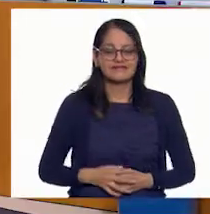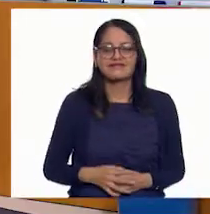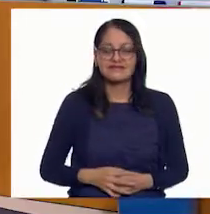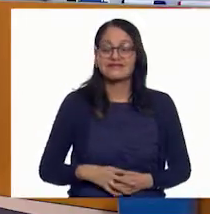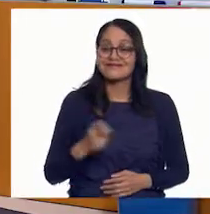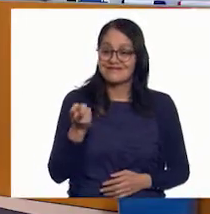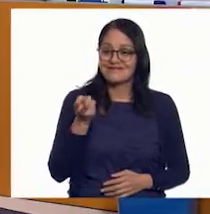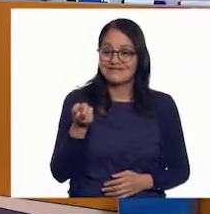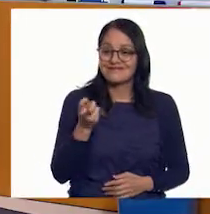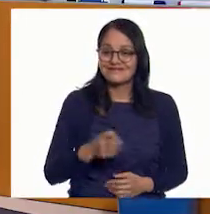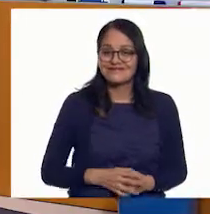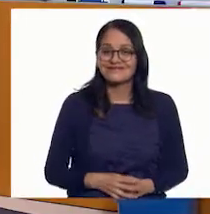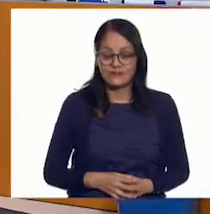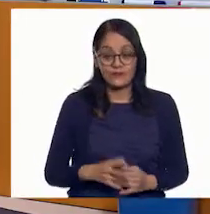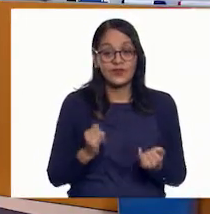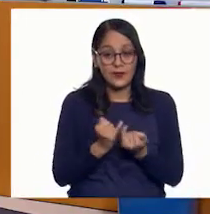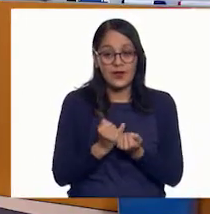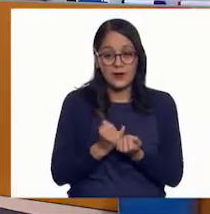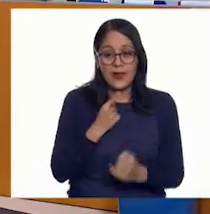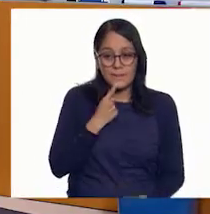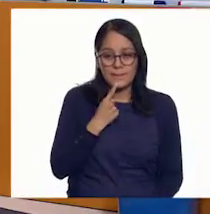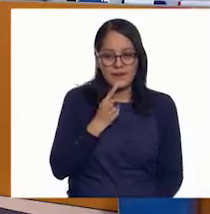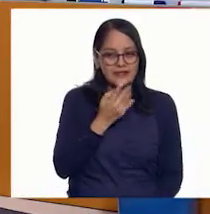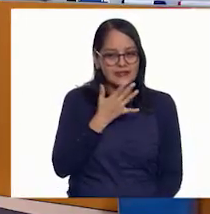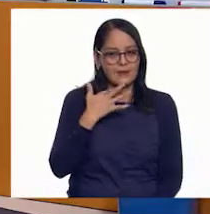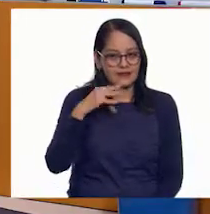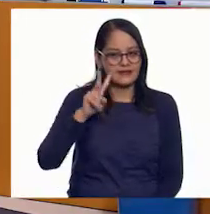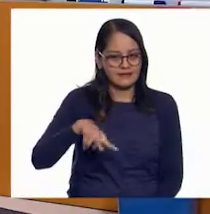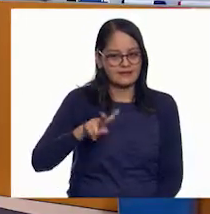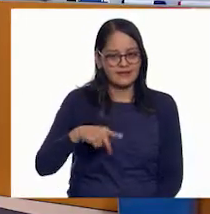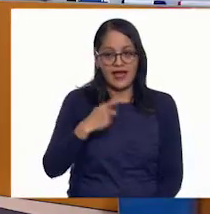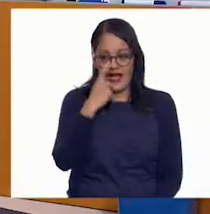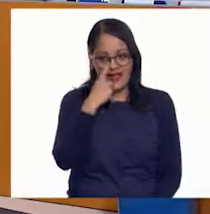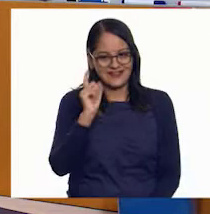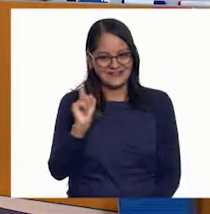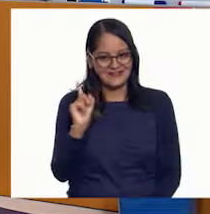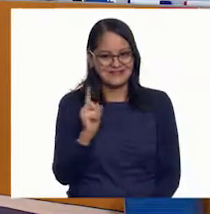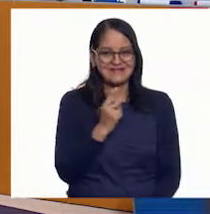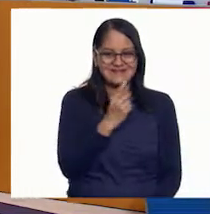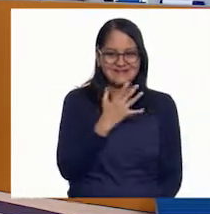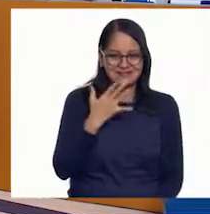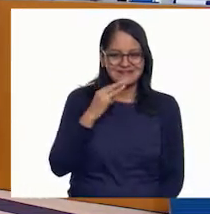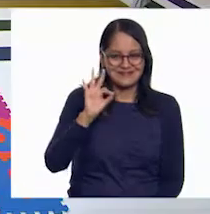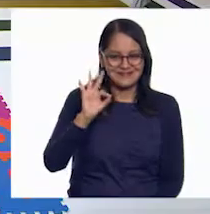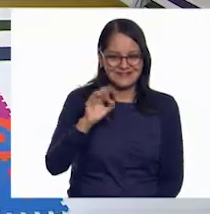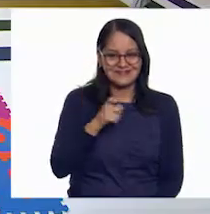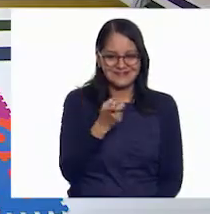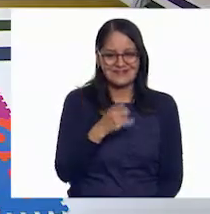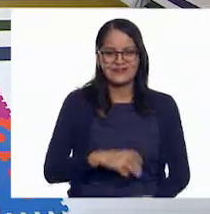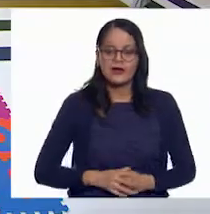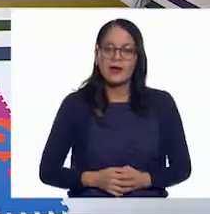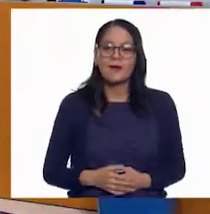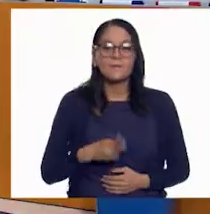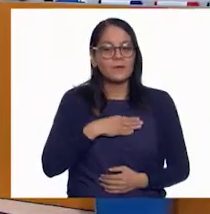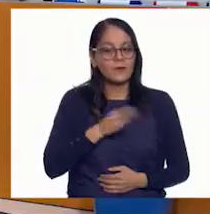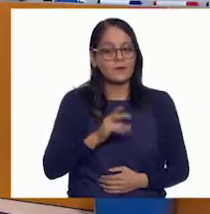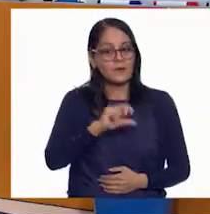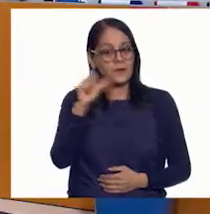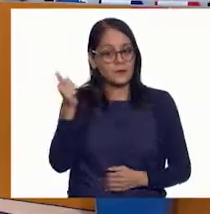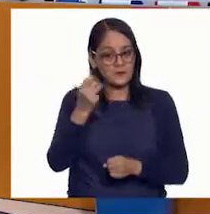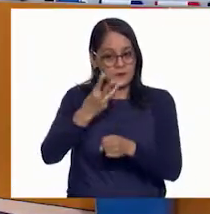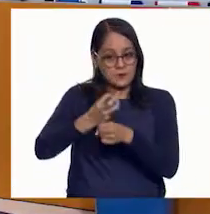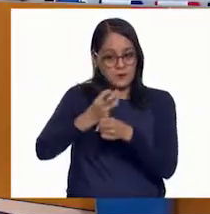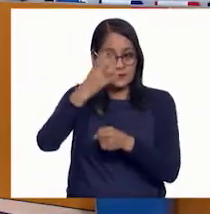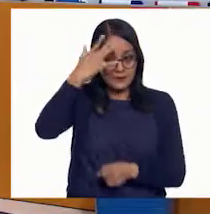Además, pues ese sí sabe rico. Sí, sabe la verdad mucho mejor, es muy que sabroso. El ajo, ¿eh? Sabe muy rico. Bueno, ¿lista para la